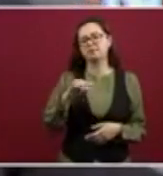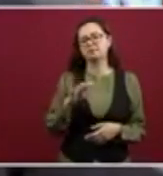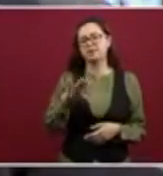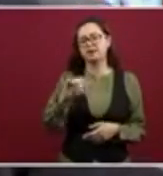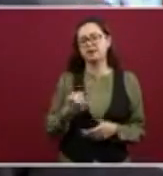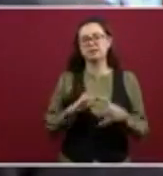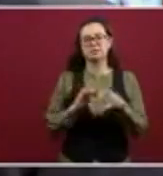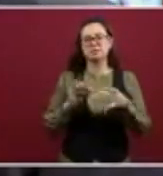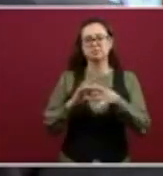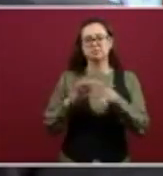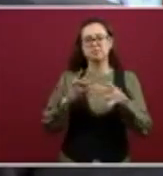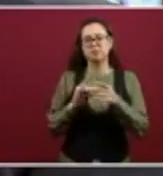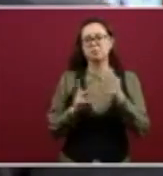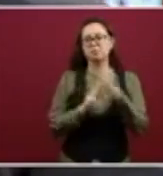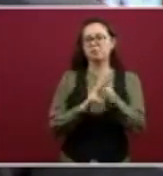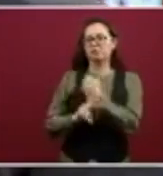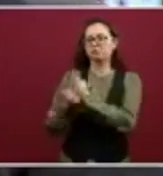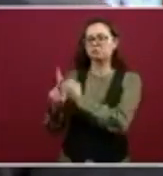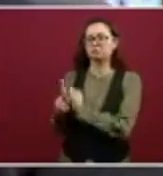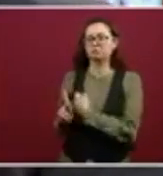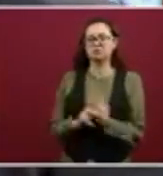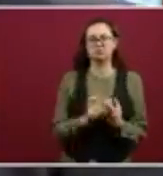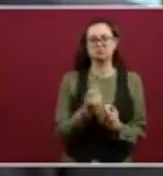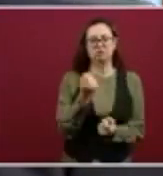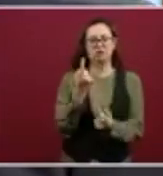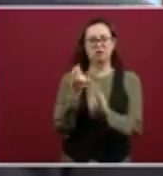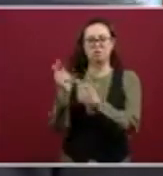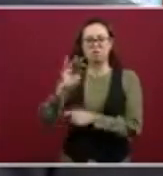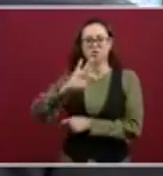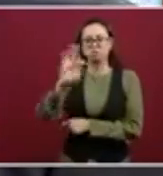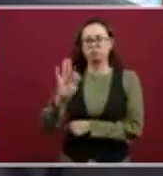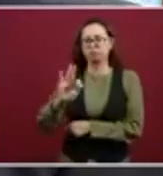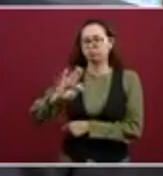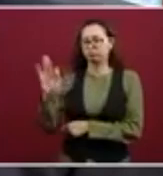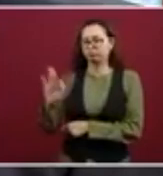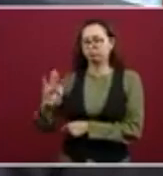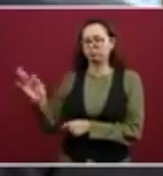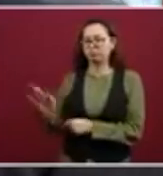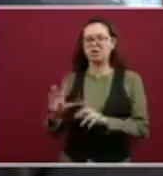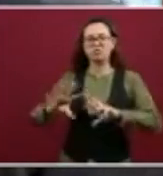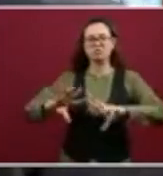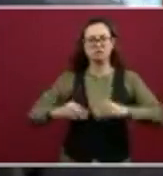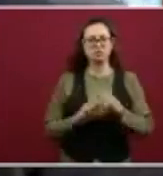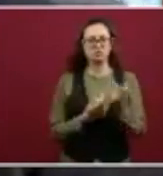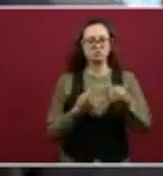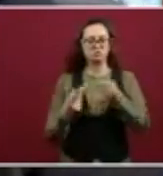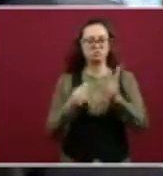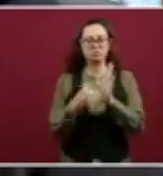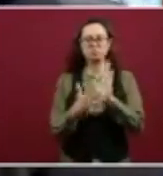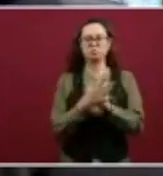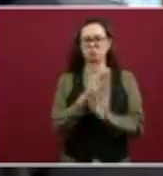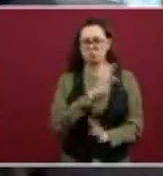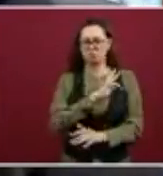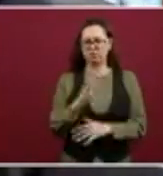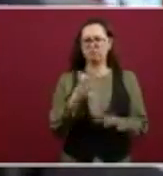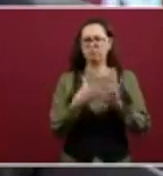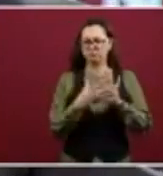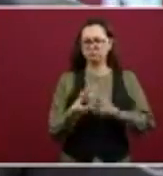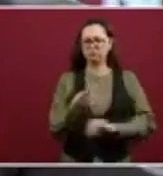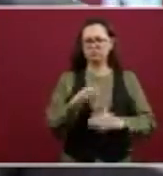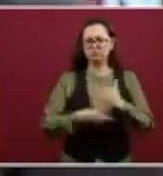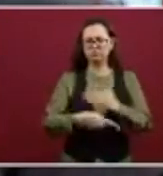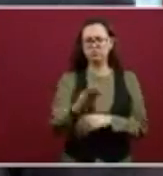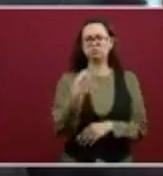algunos datos de algunos países, pero está en el plan. O sea, con mucho gusto le podemos dar la copia para mayor precisión. Lo que tenemos que buscar es esa